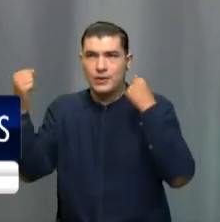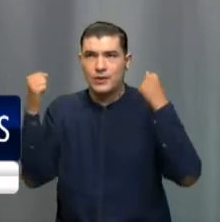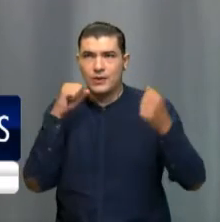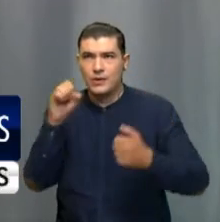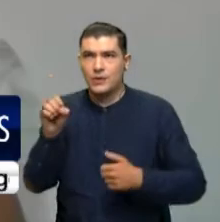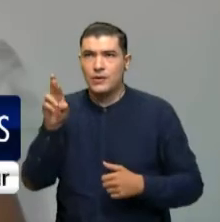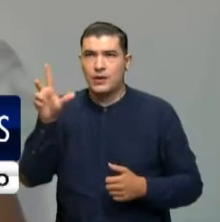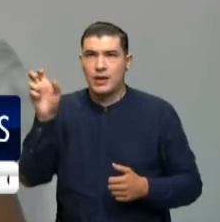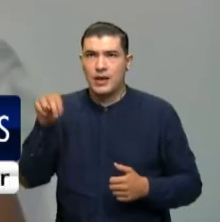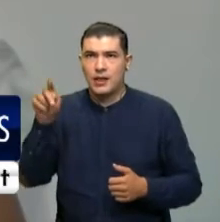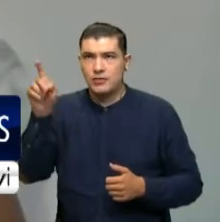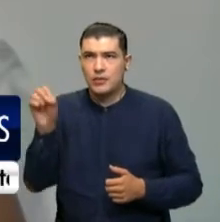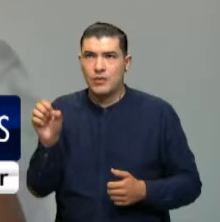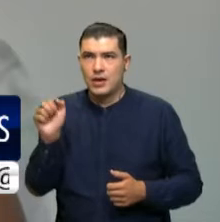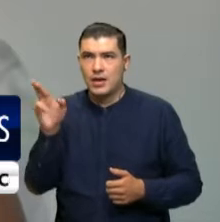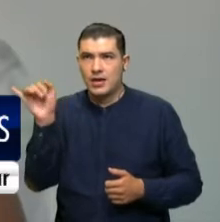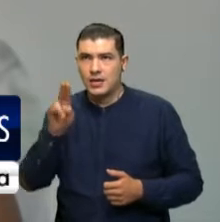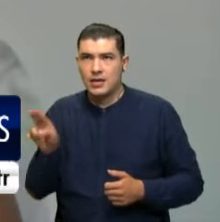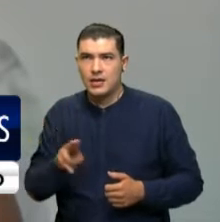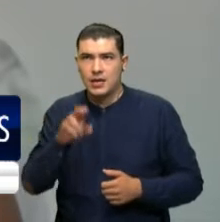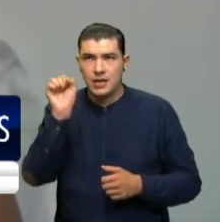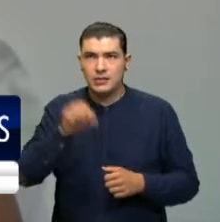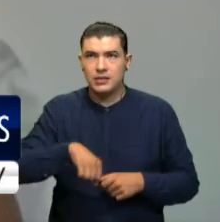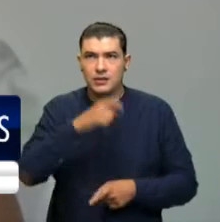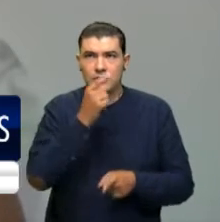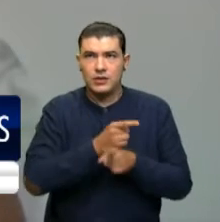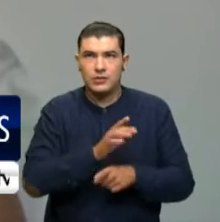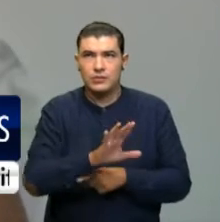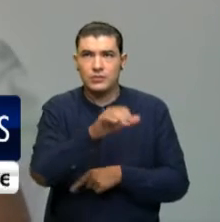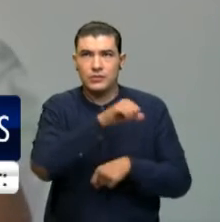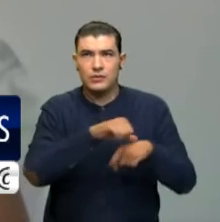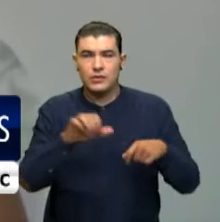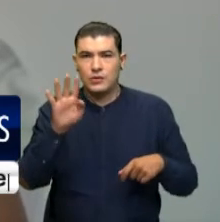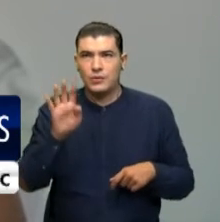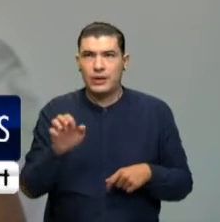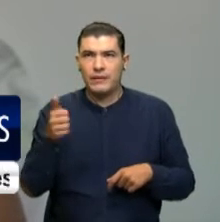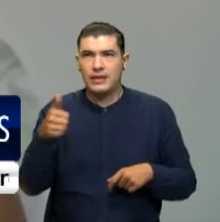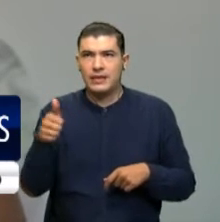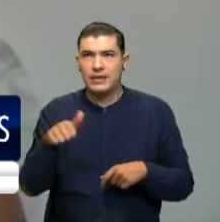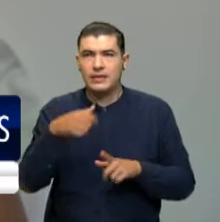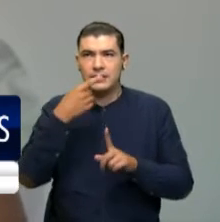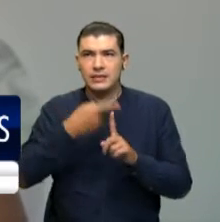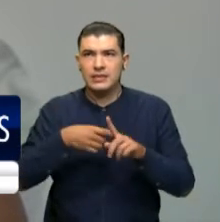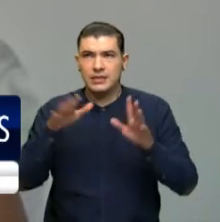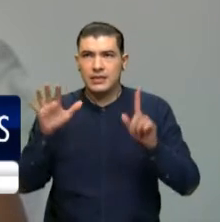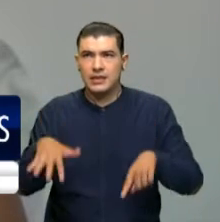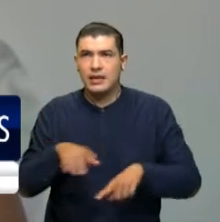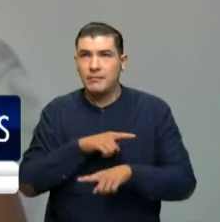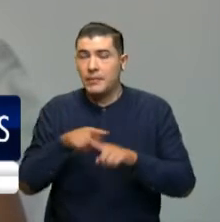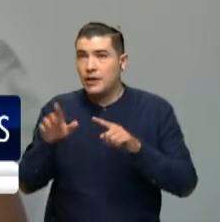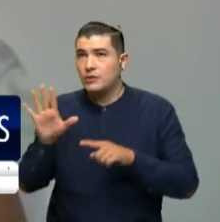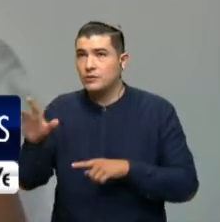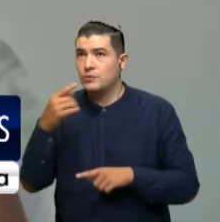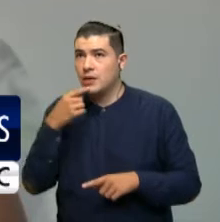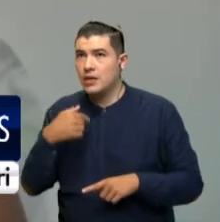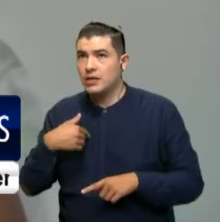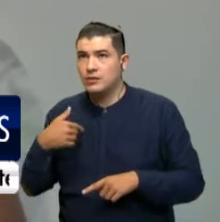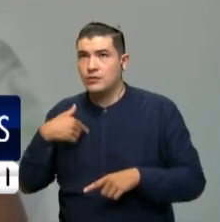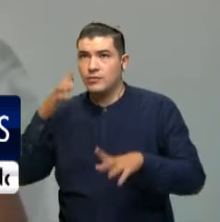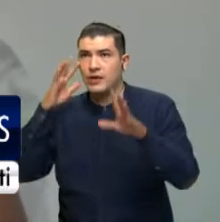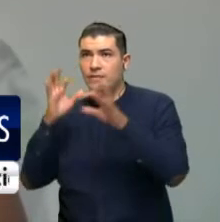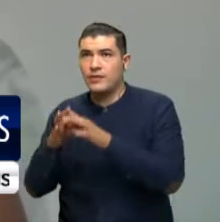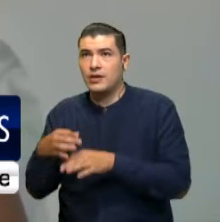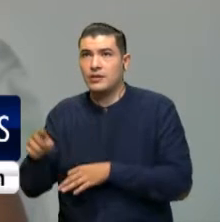orlando arias pues en sí de una operación de esas son nueve meses para una persona normal pero que me dijeron que si me concentraba en la